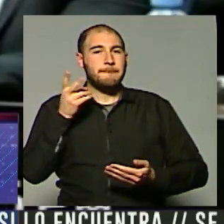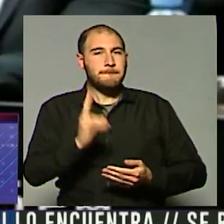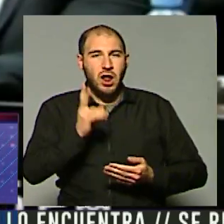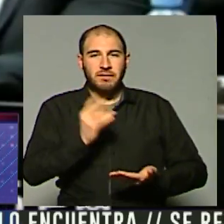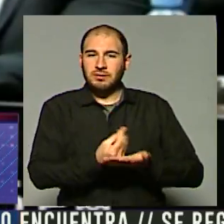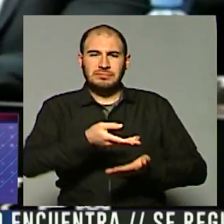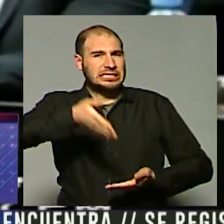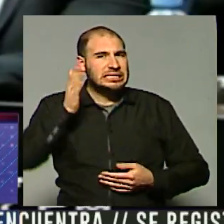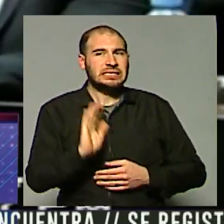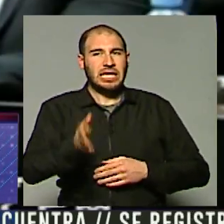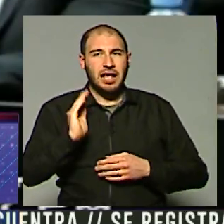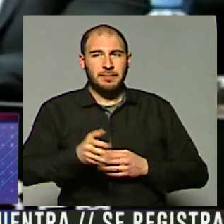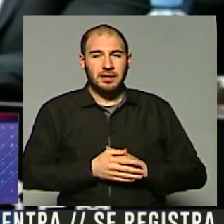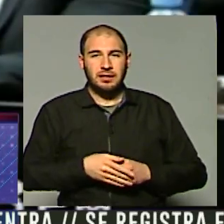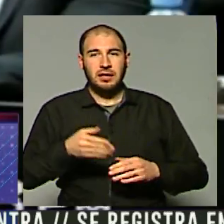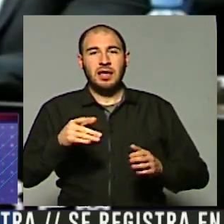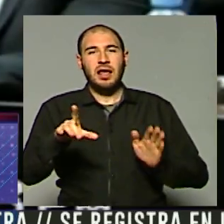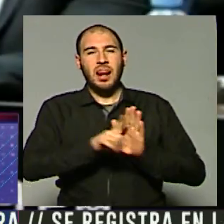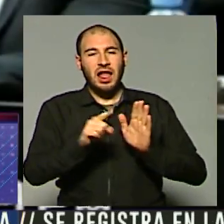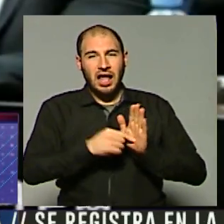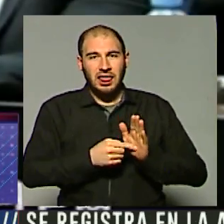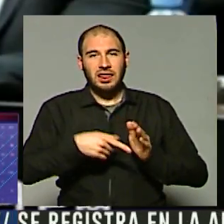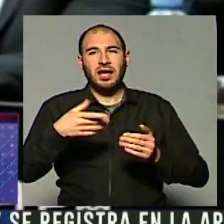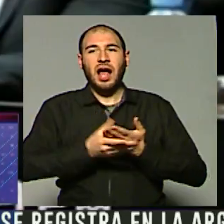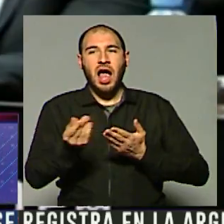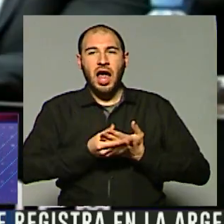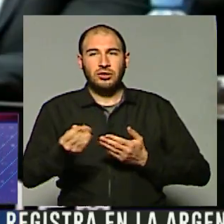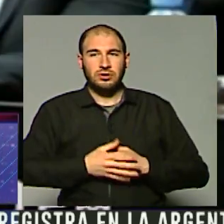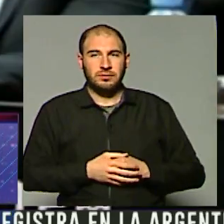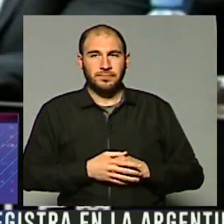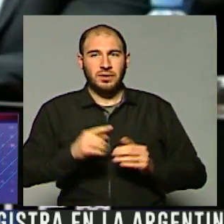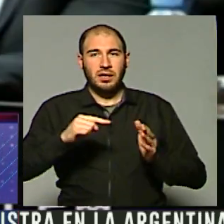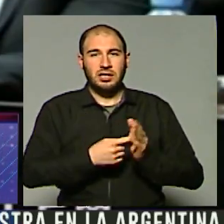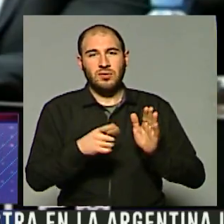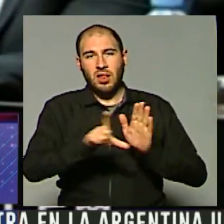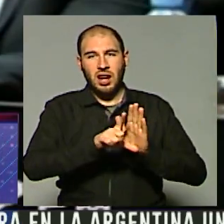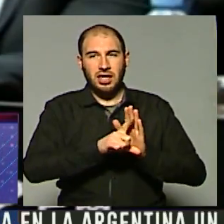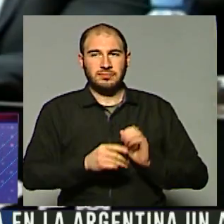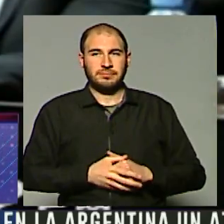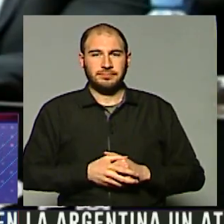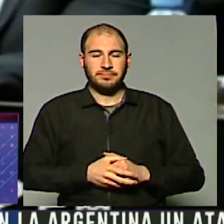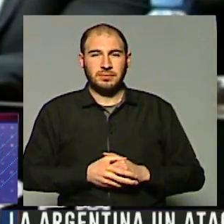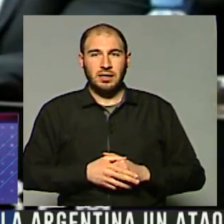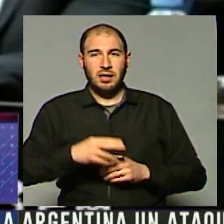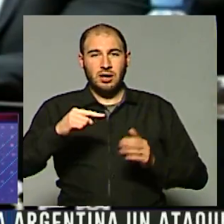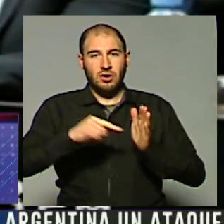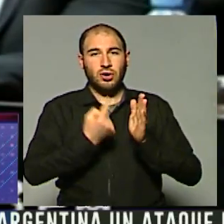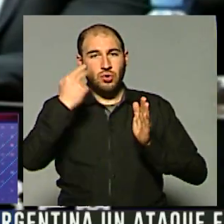especial perpetua, accesorias legales y costas. Artículos de ley.